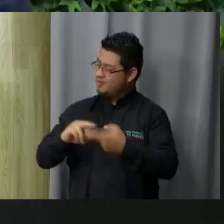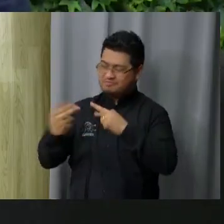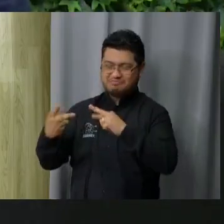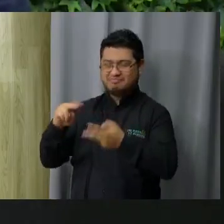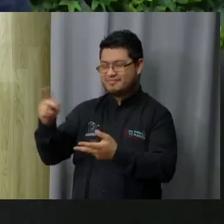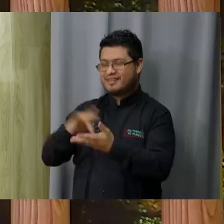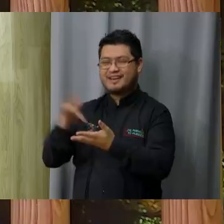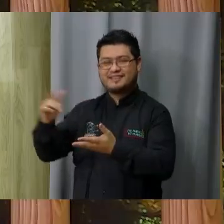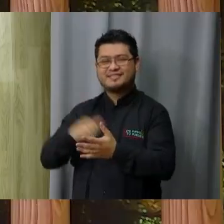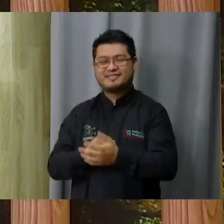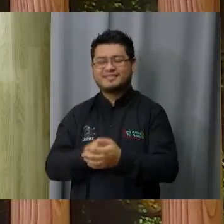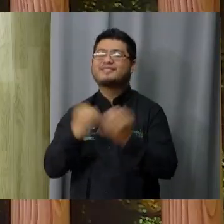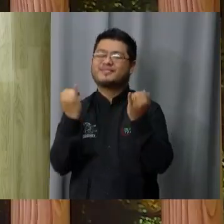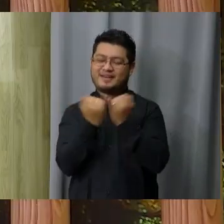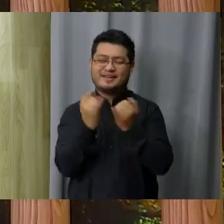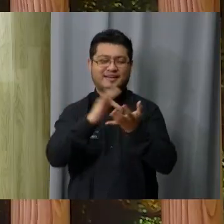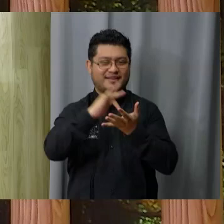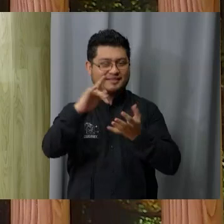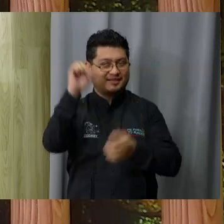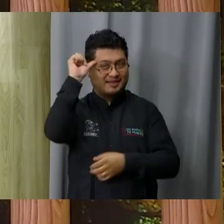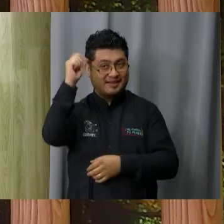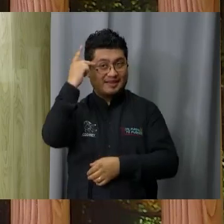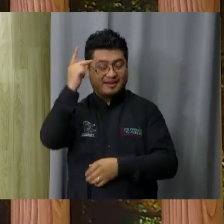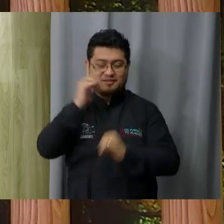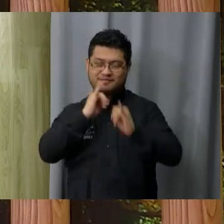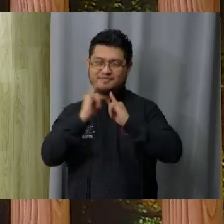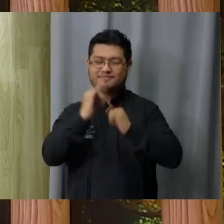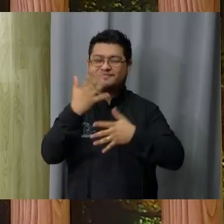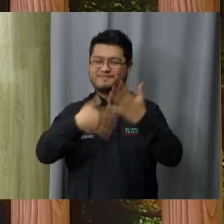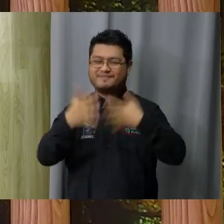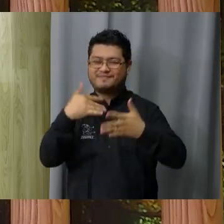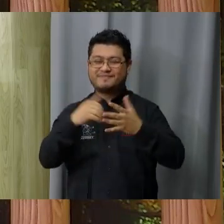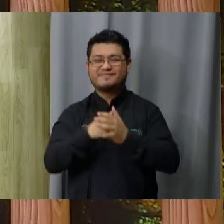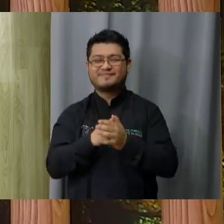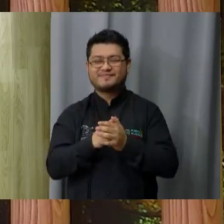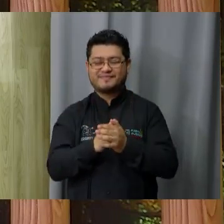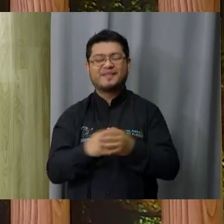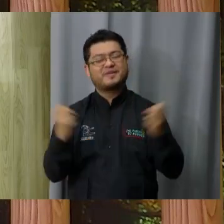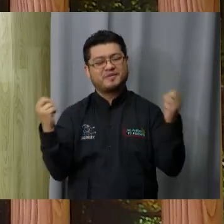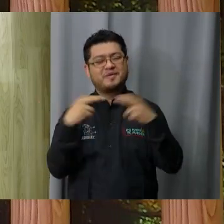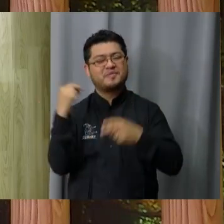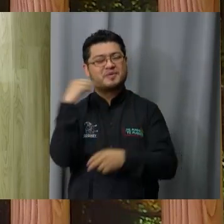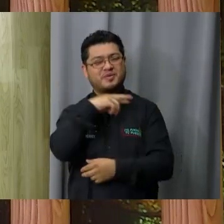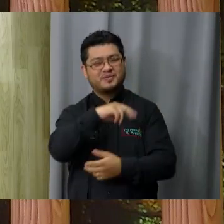espacio. Y también, por supuesto, a Ángel, quien nos ayudó con la interpretación. Nosotros tenemos más. Vamos con Emiliano.